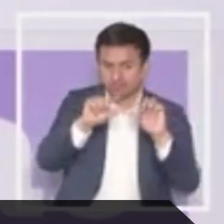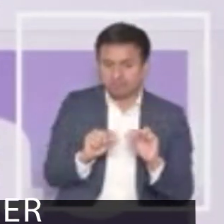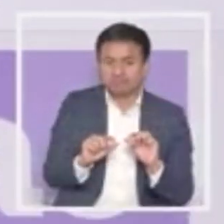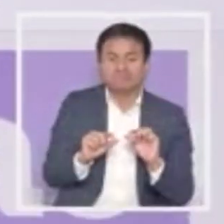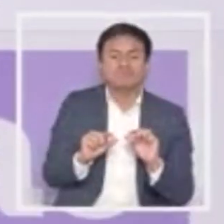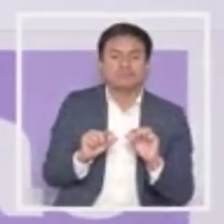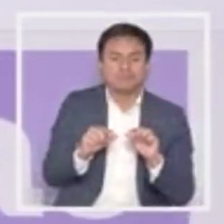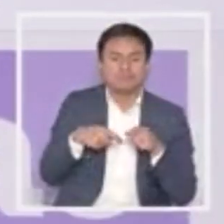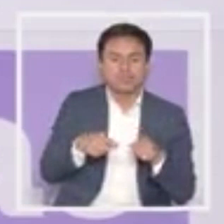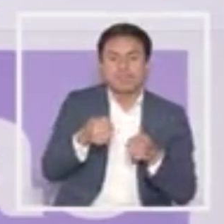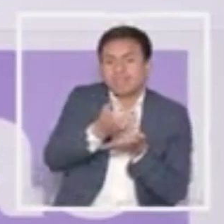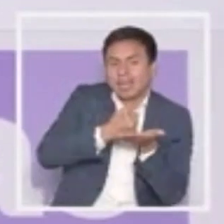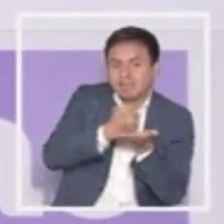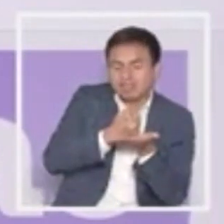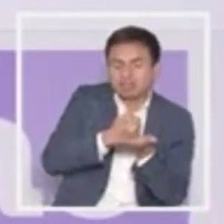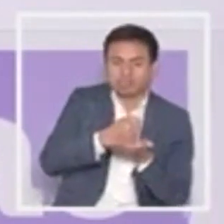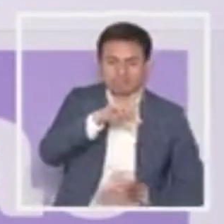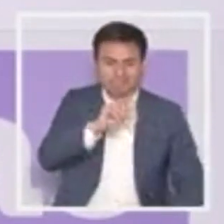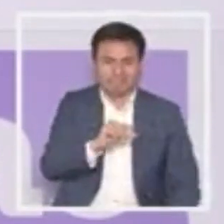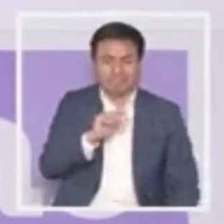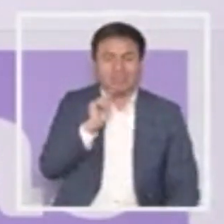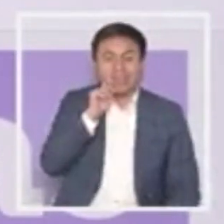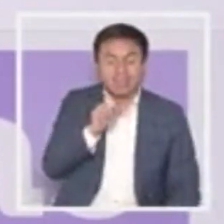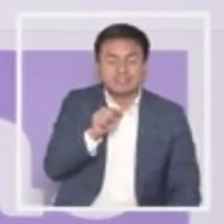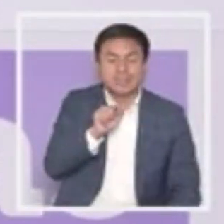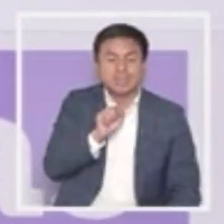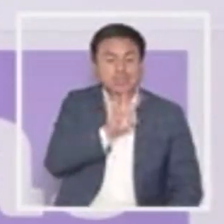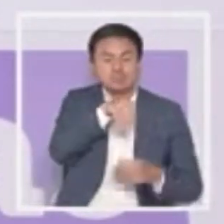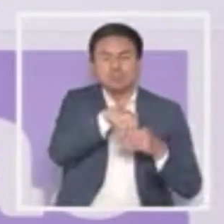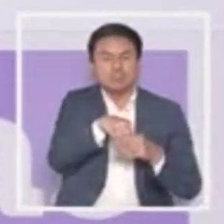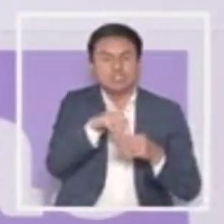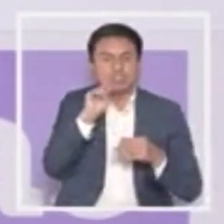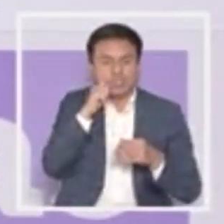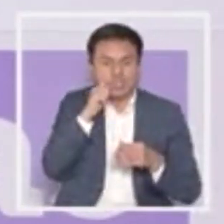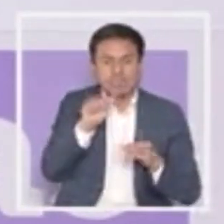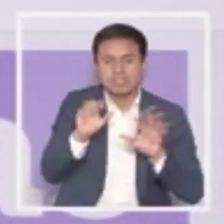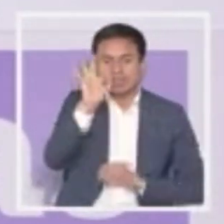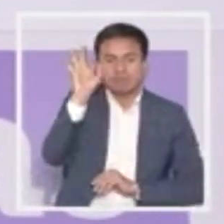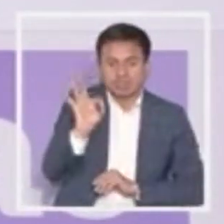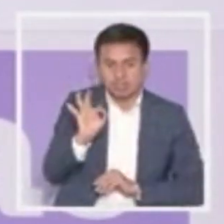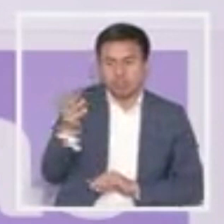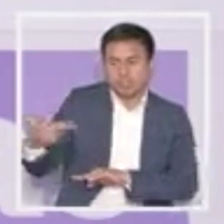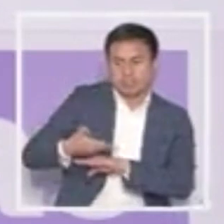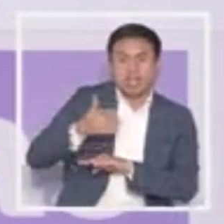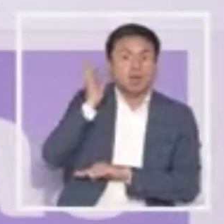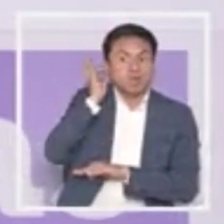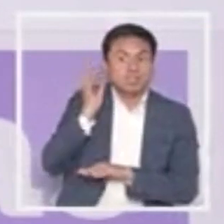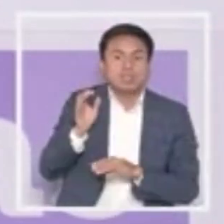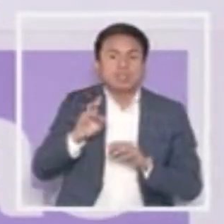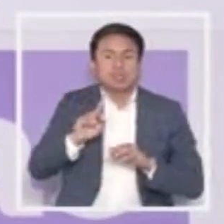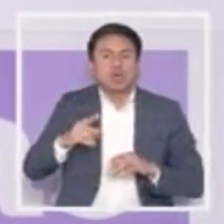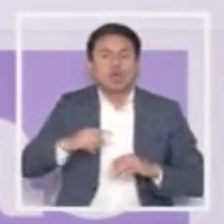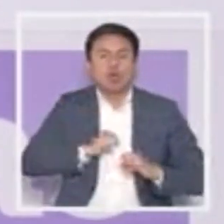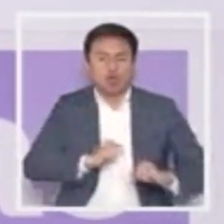reduciendo así el gasto de bolsillo en medicamentos. Y esta inclusión contempla el 60% de la demanda de las mujeres en